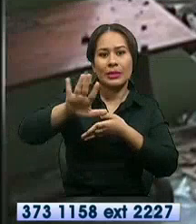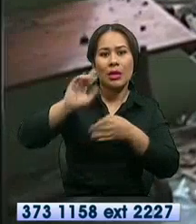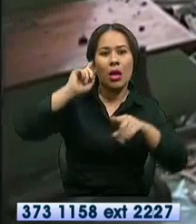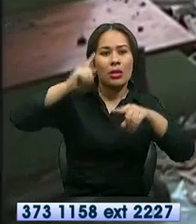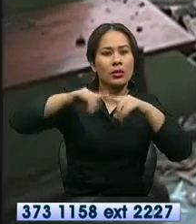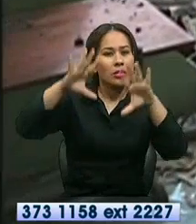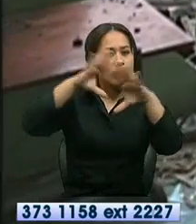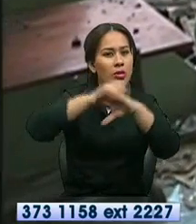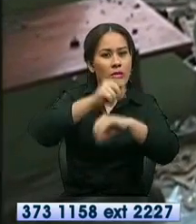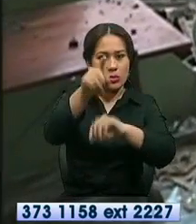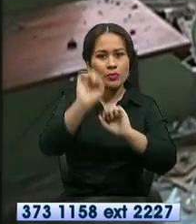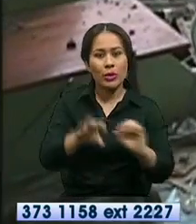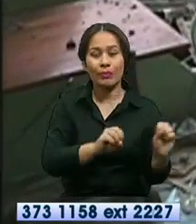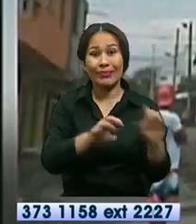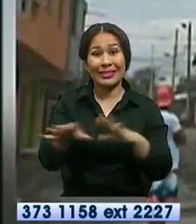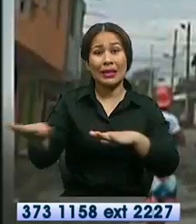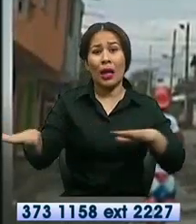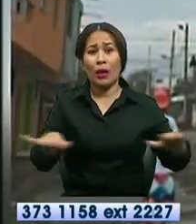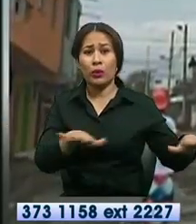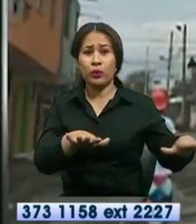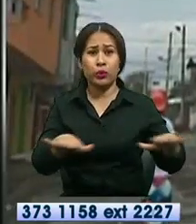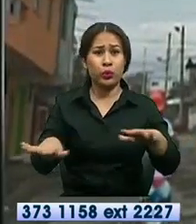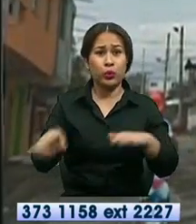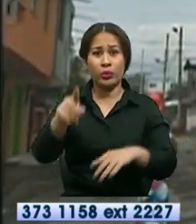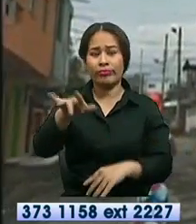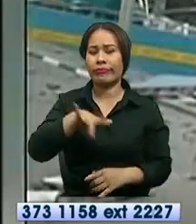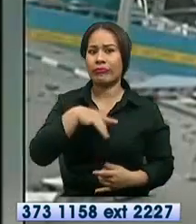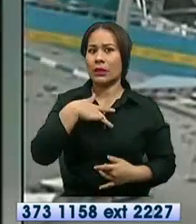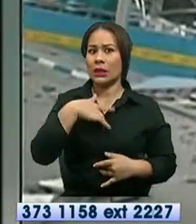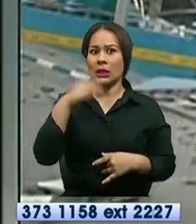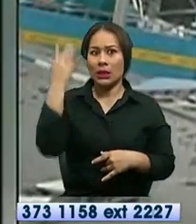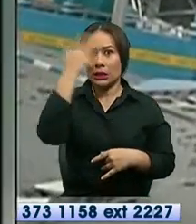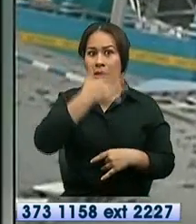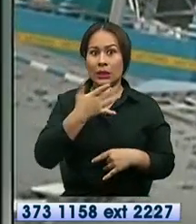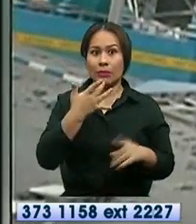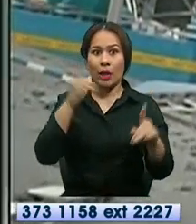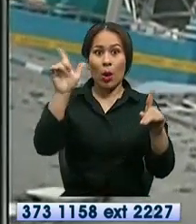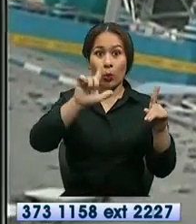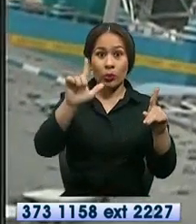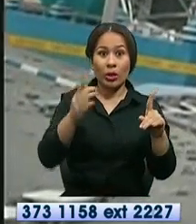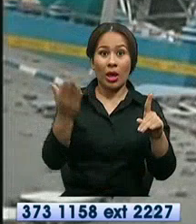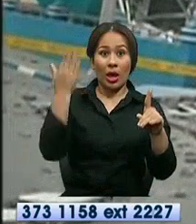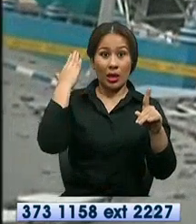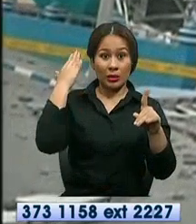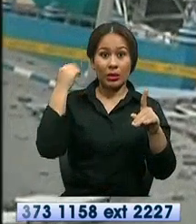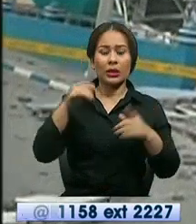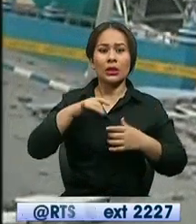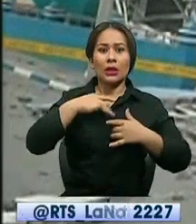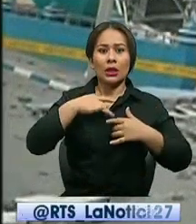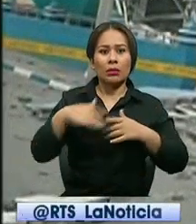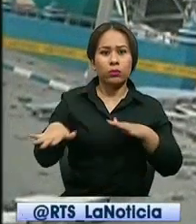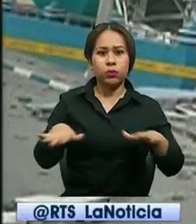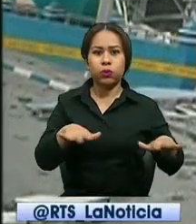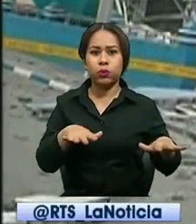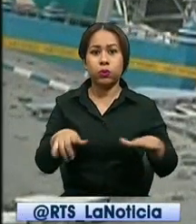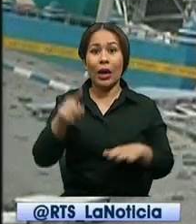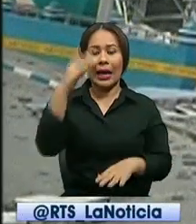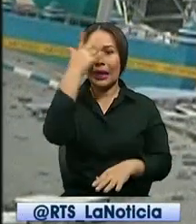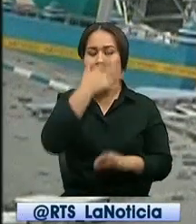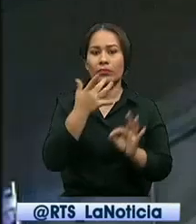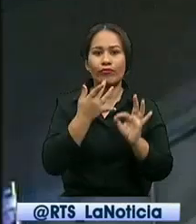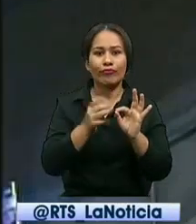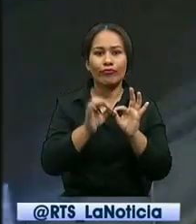noche. Recordemos que tras el sismo de 5.7 grados registrado este lunes en el cantón de Atacames, provincia de Esmeraldas,